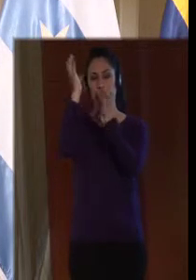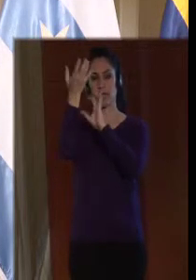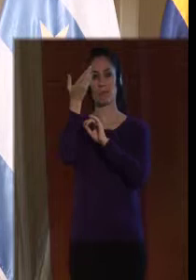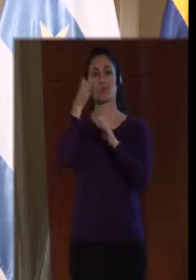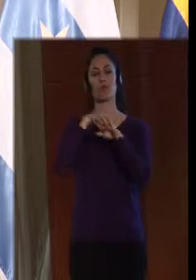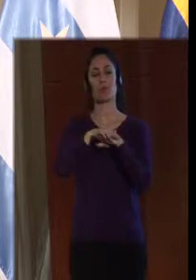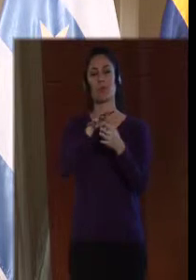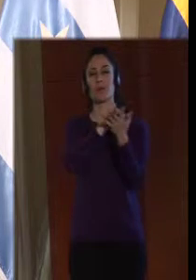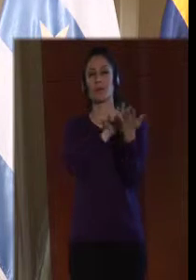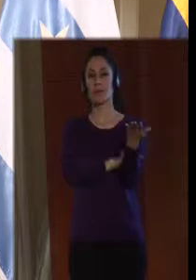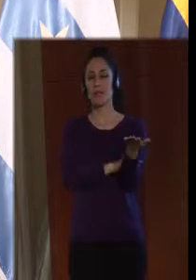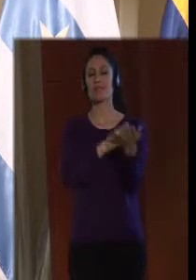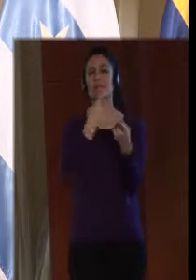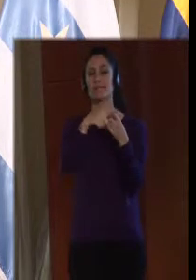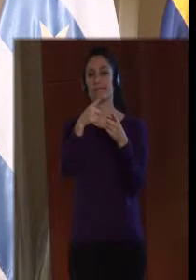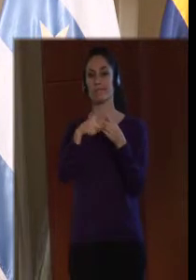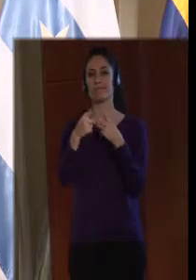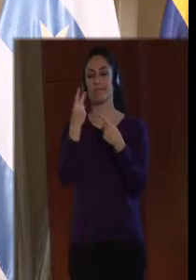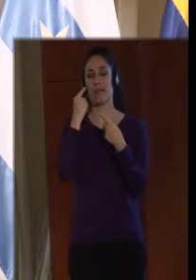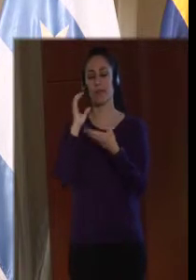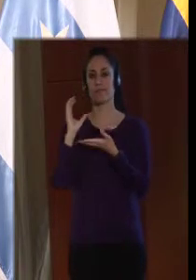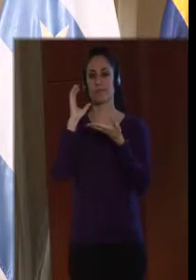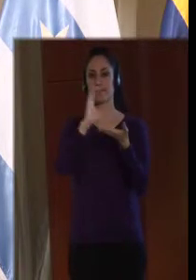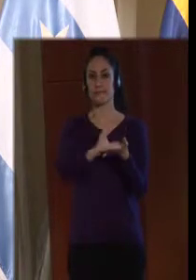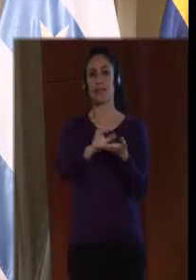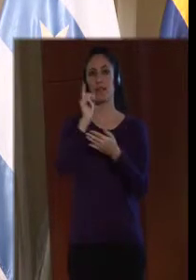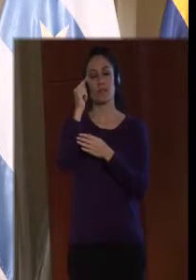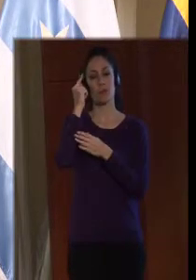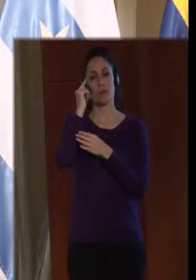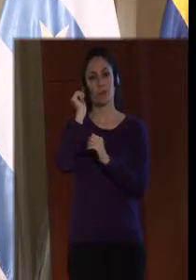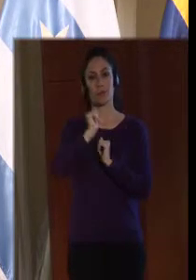de la adaptación al cambio climático y